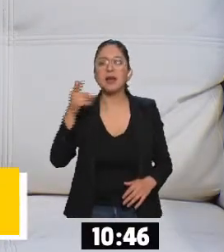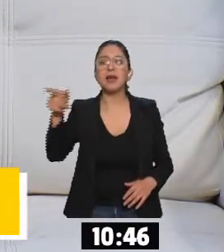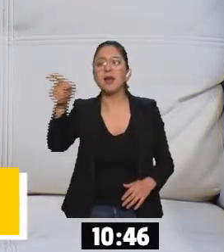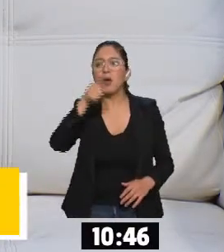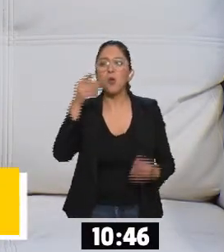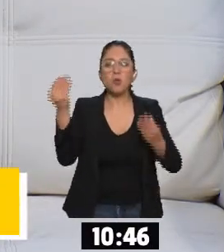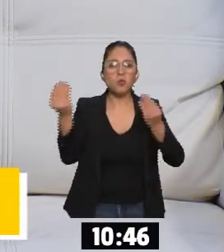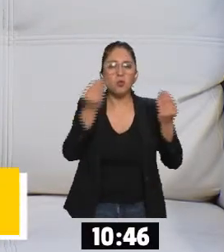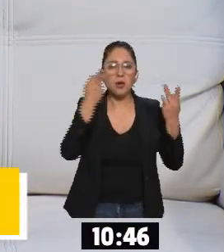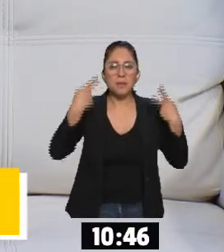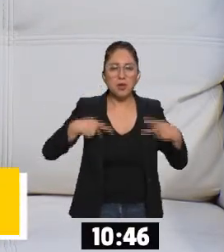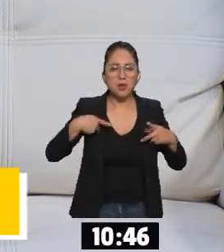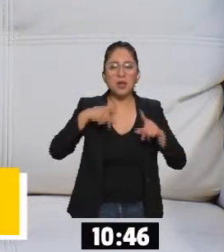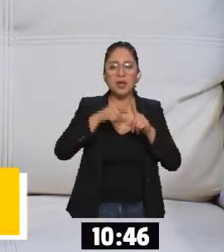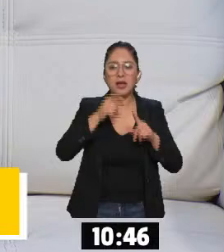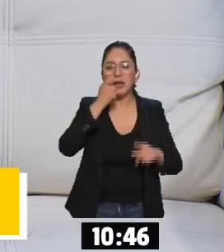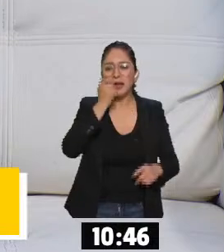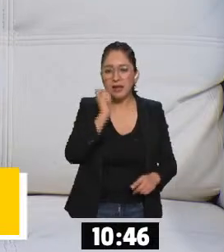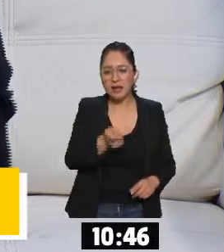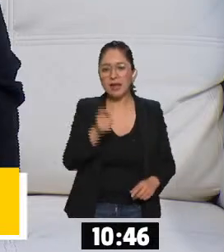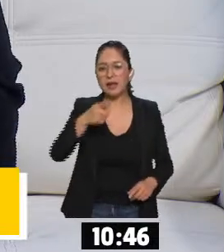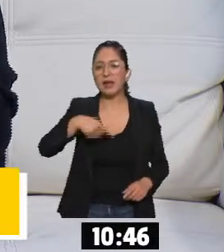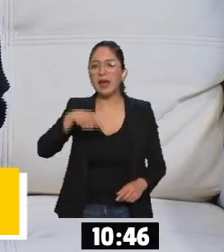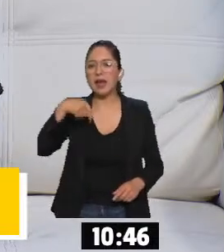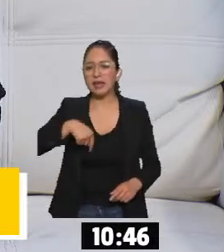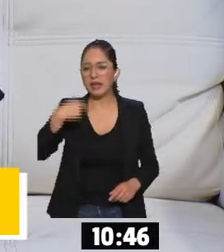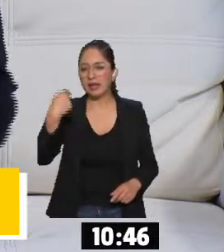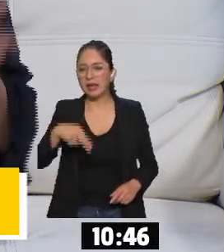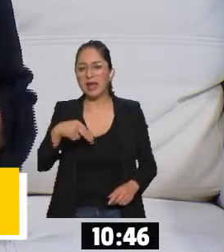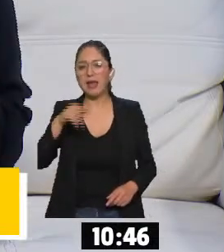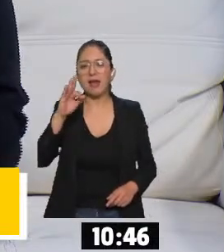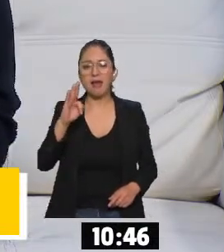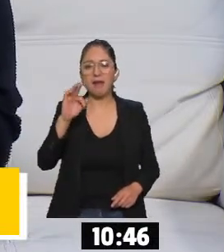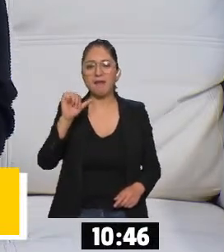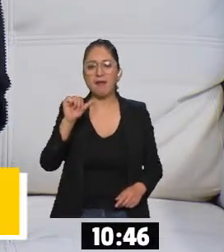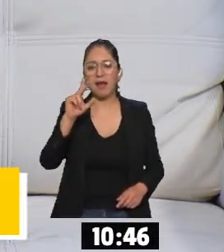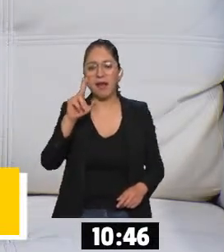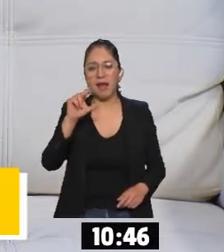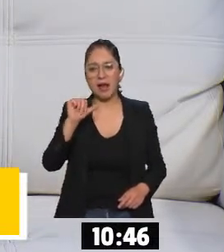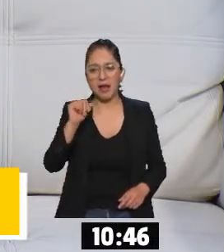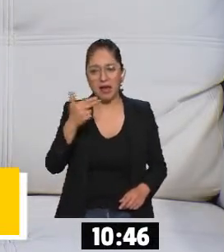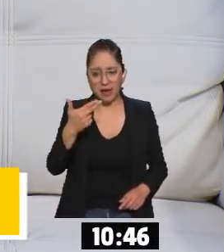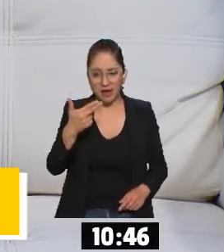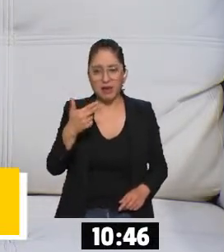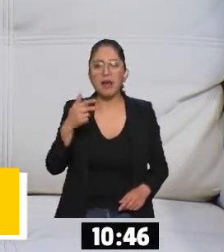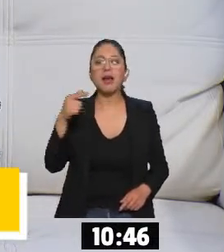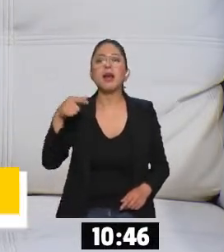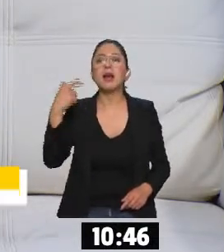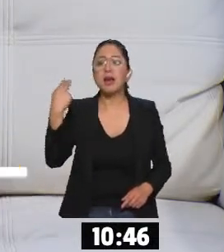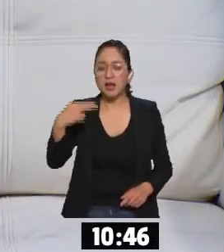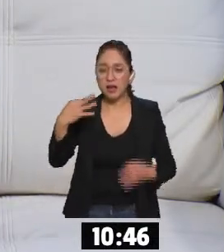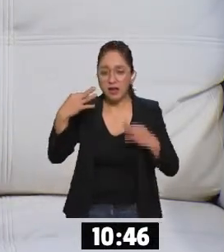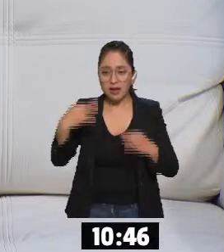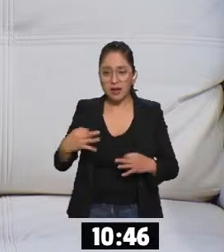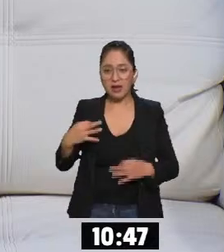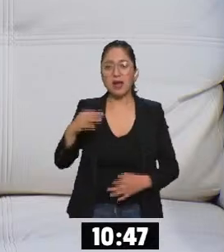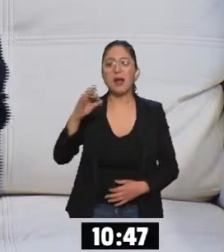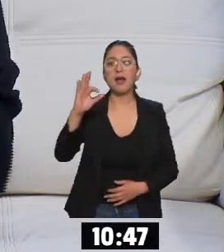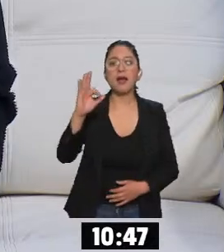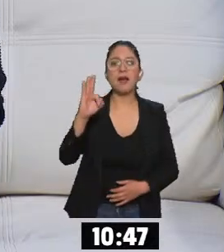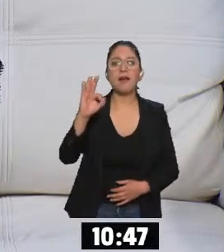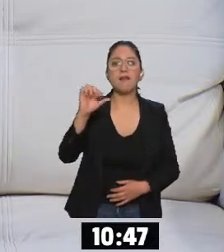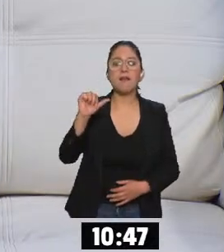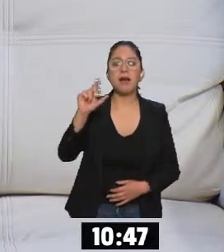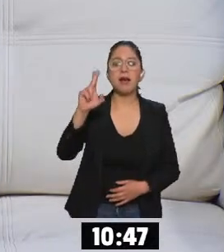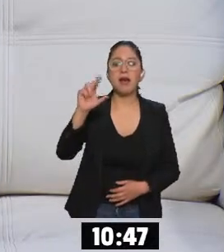burla porque en México mi nombre todos me dicen Farah. Pero la pronunciación correcta es Farah. ¿Cómo? Farah.